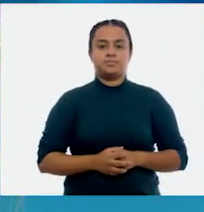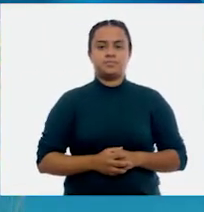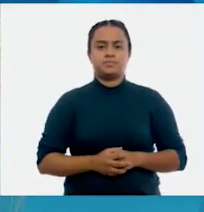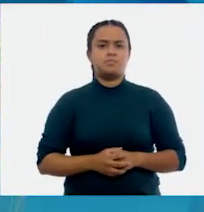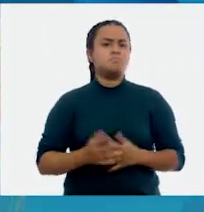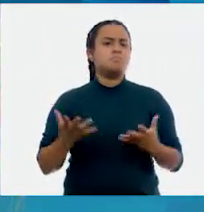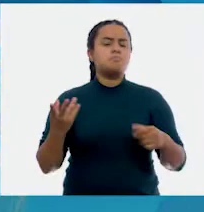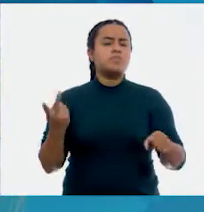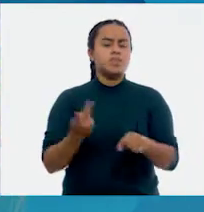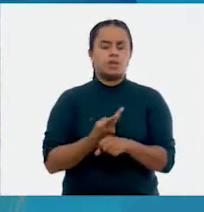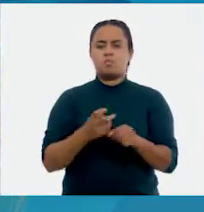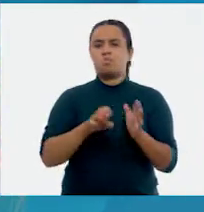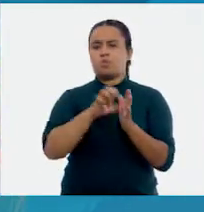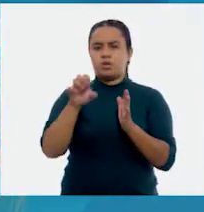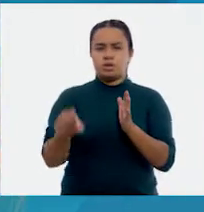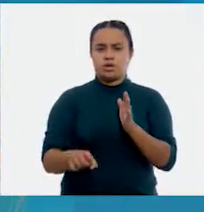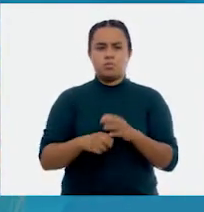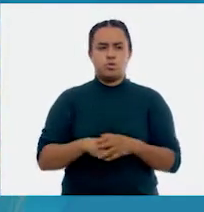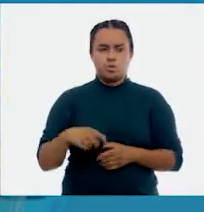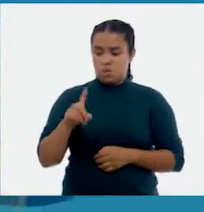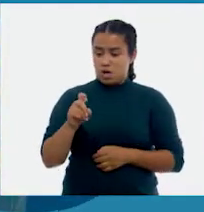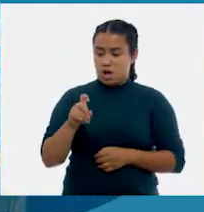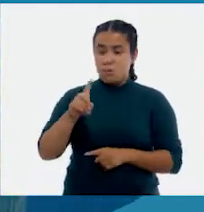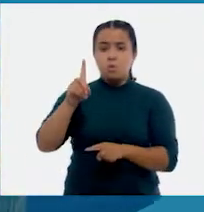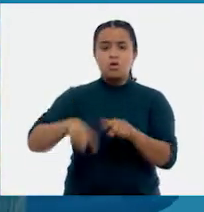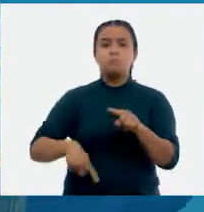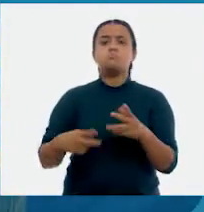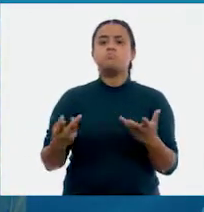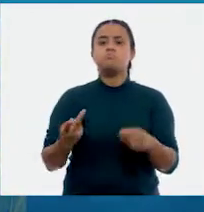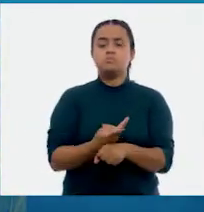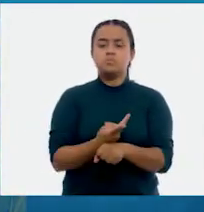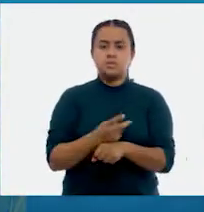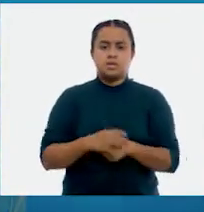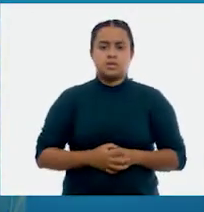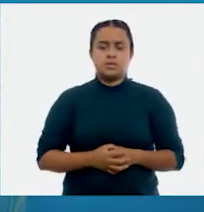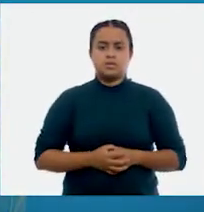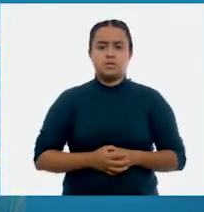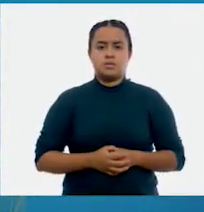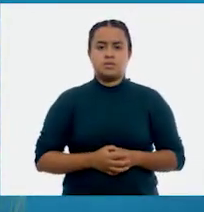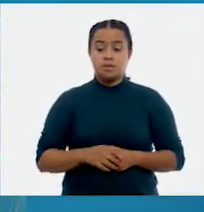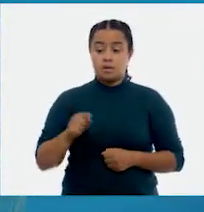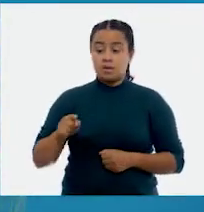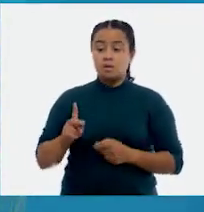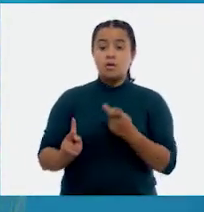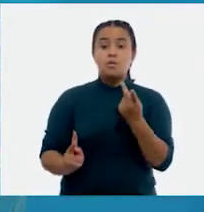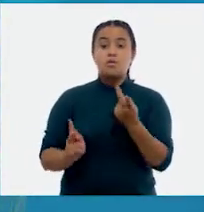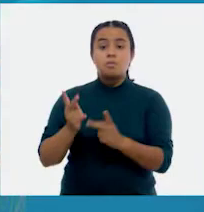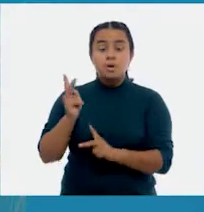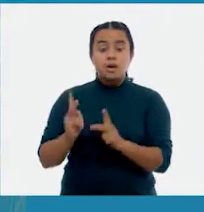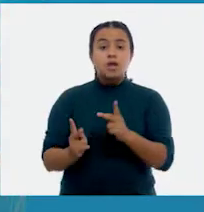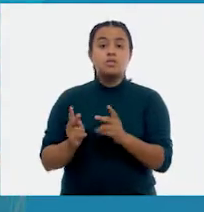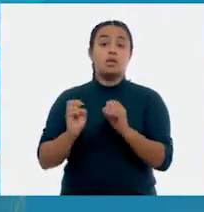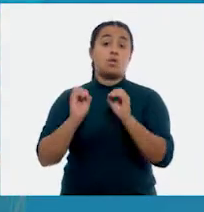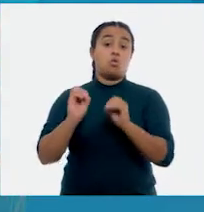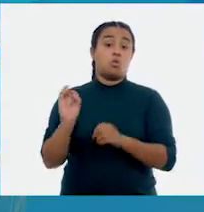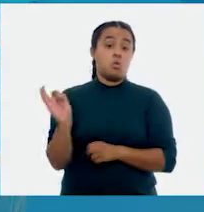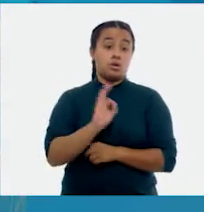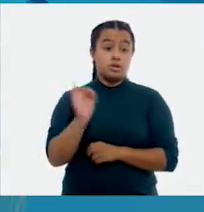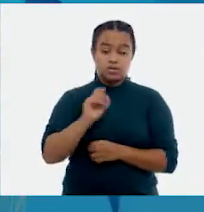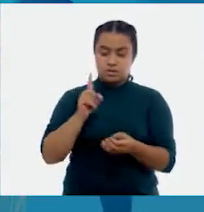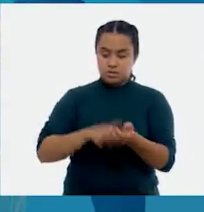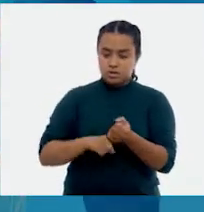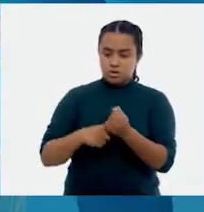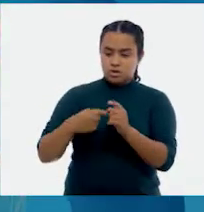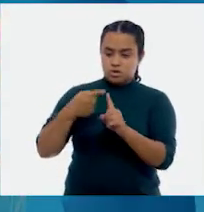¿Qué pasaría si, por ejemplo, quitamos el agua? ¿Qué sucedería a las plantas o si de pronto la